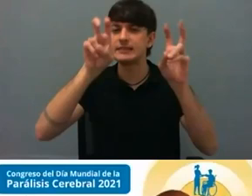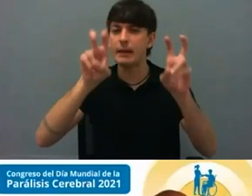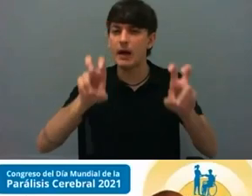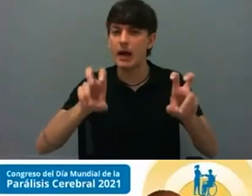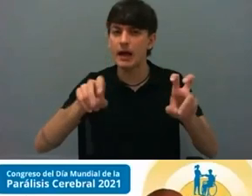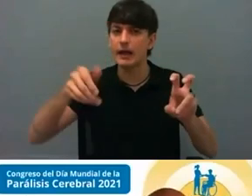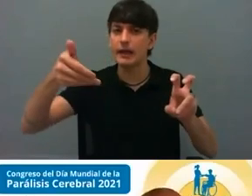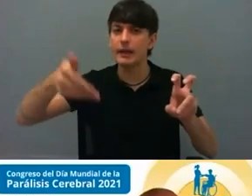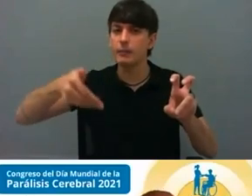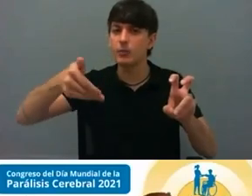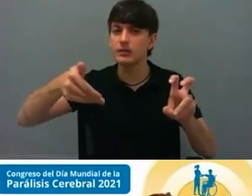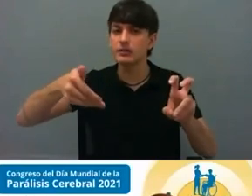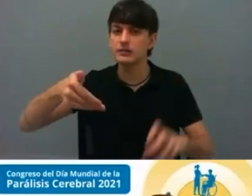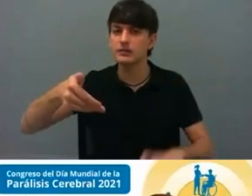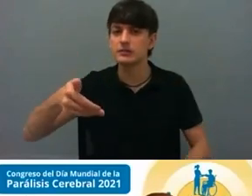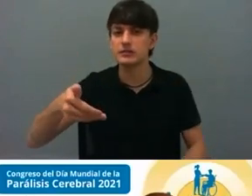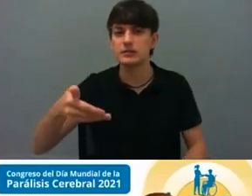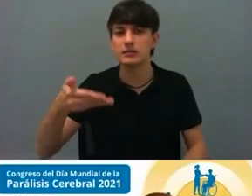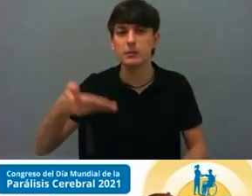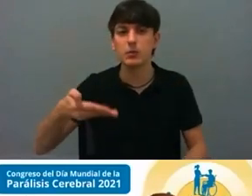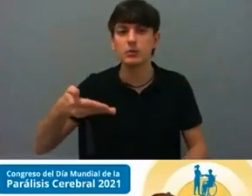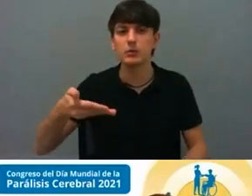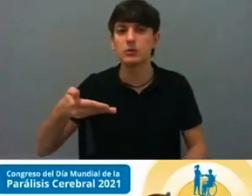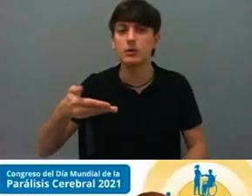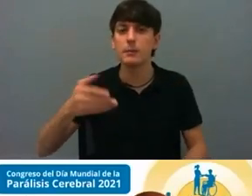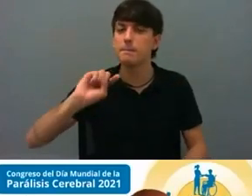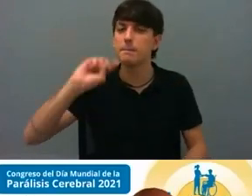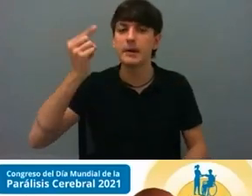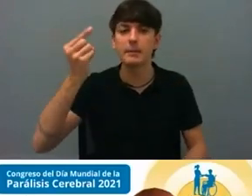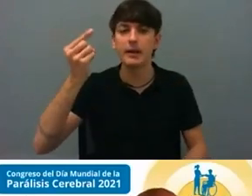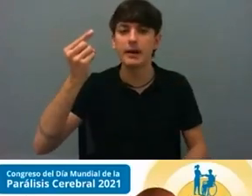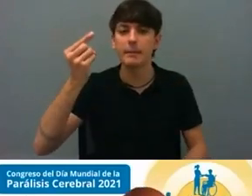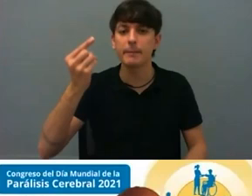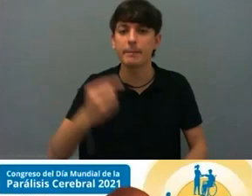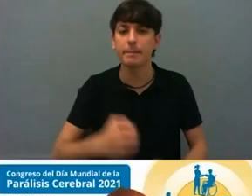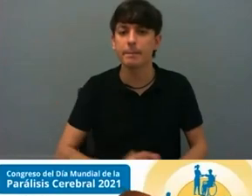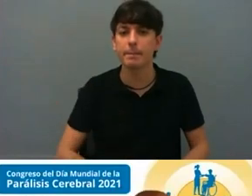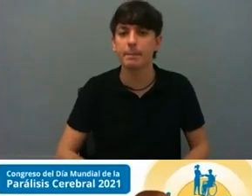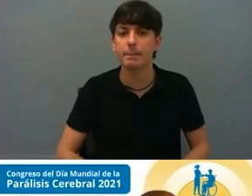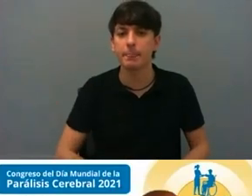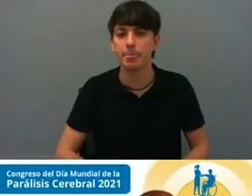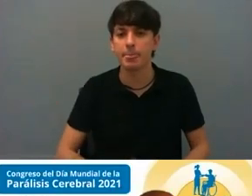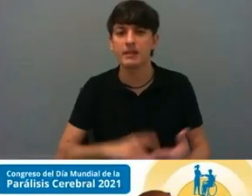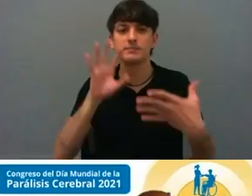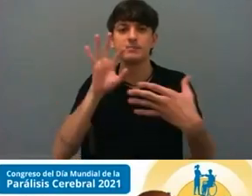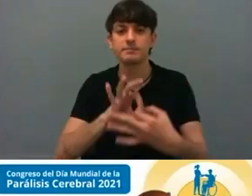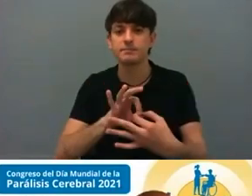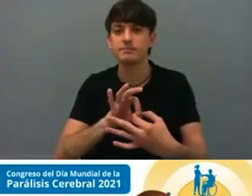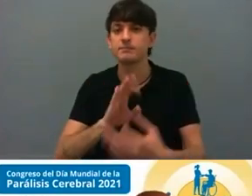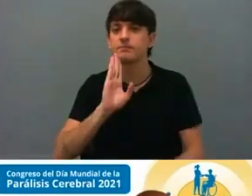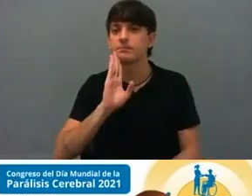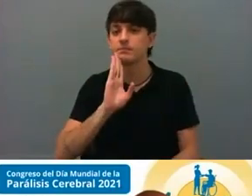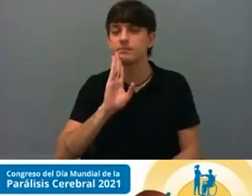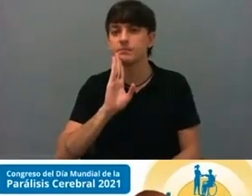a dilucidar, ¿no? La primera de ellas tiene que ver precisamente con lo que tú has puesto de